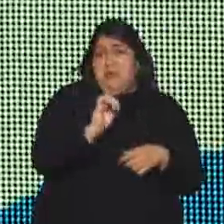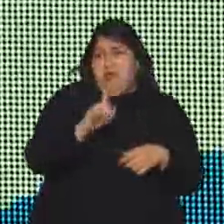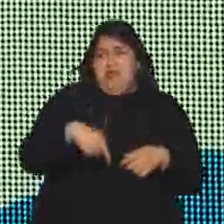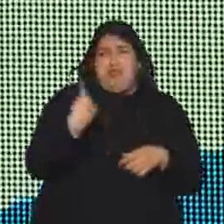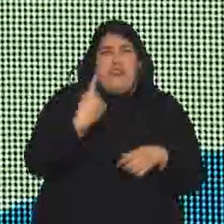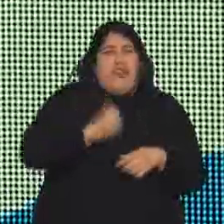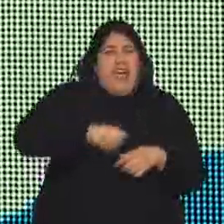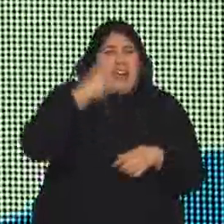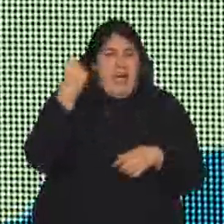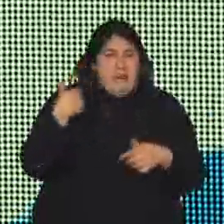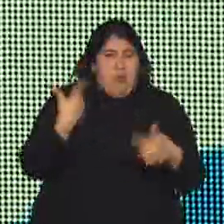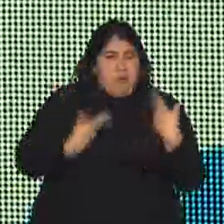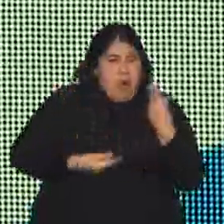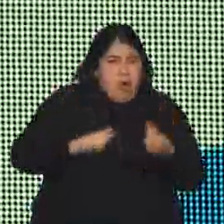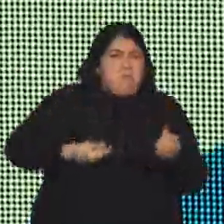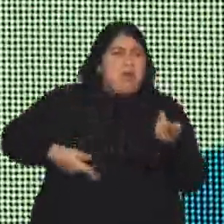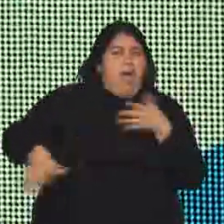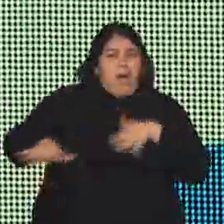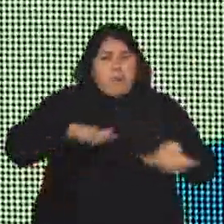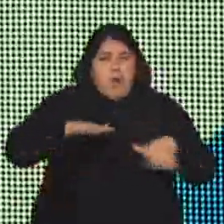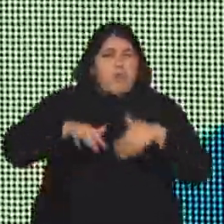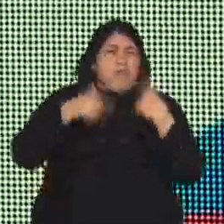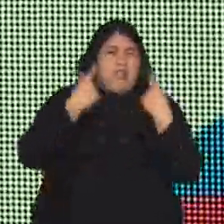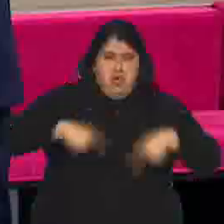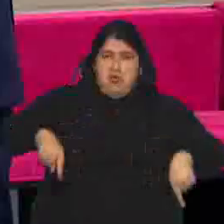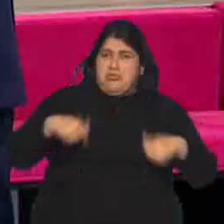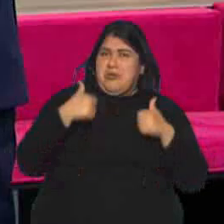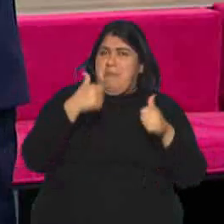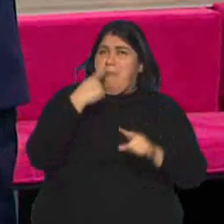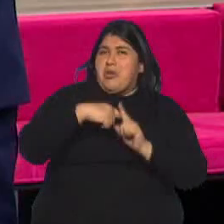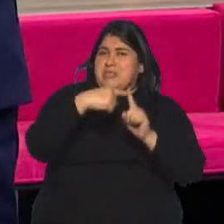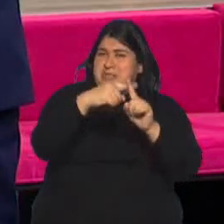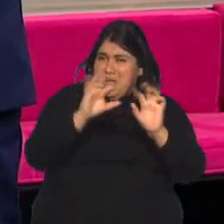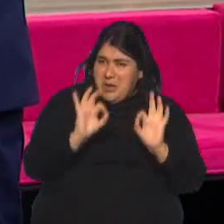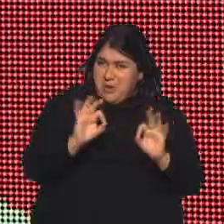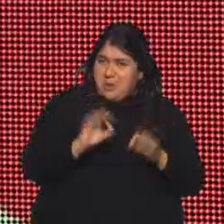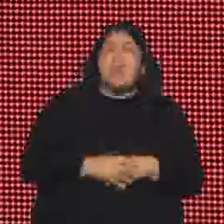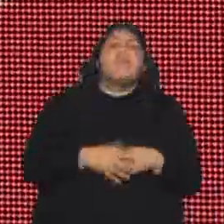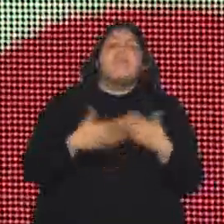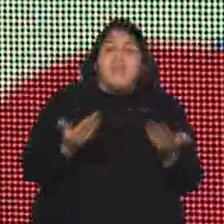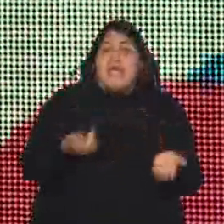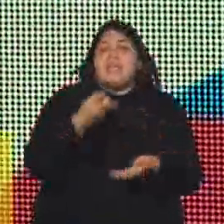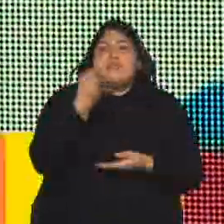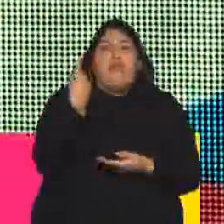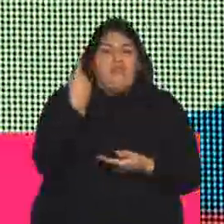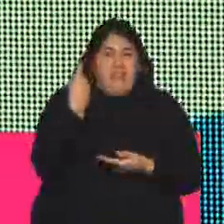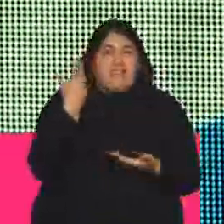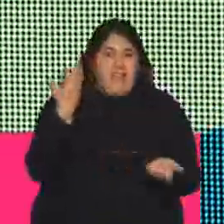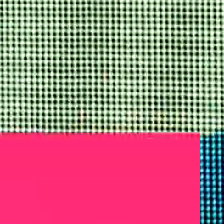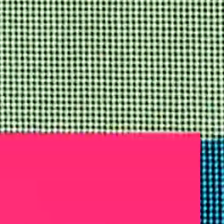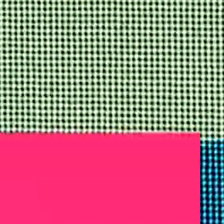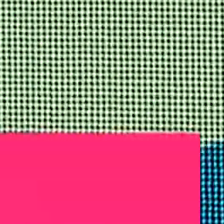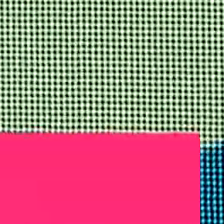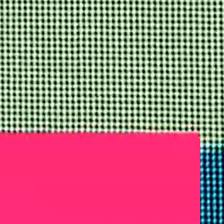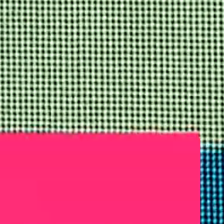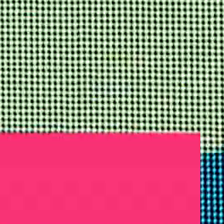economía. Sí, tal cual. Tal esto cual. Es lo importante. Obvio. Empieza y hace la falta. Rueda, ¿viste? Y hace falta que sea eso. Que